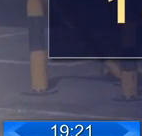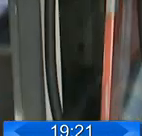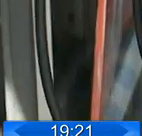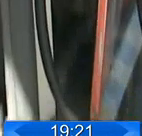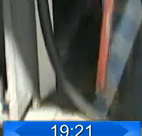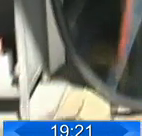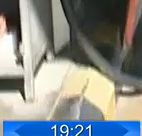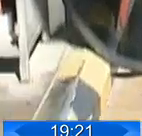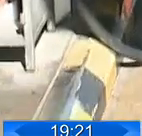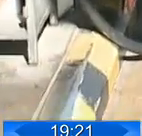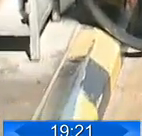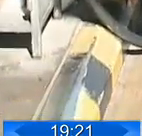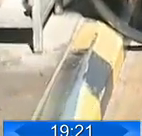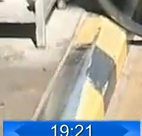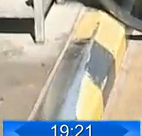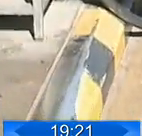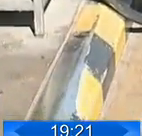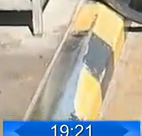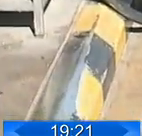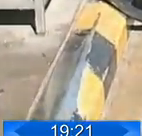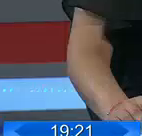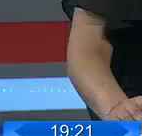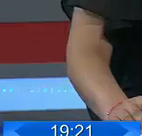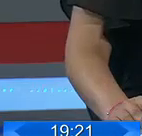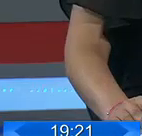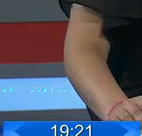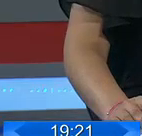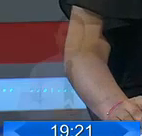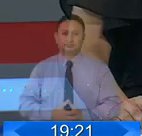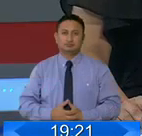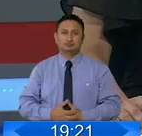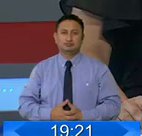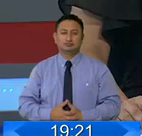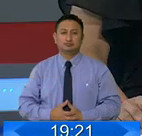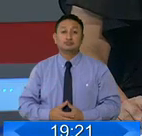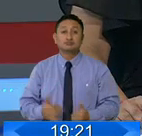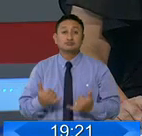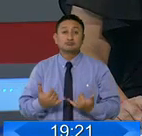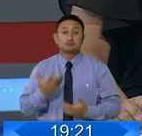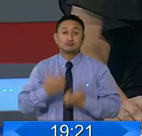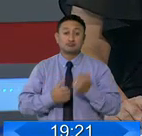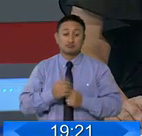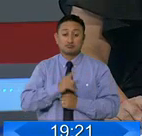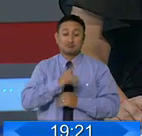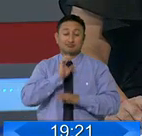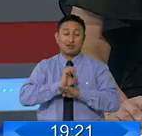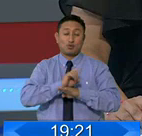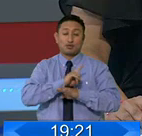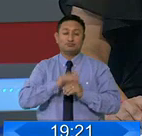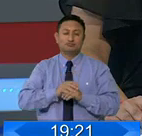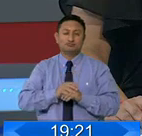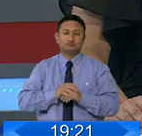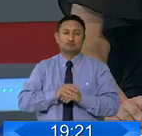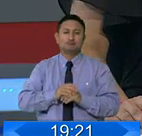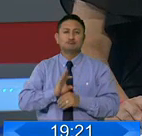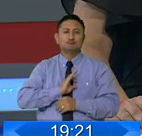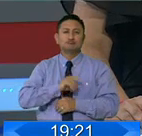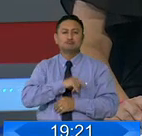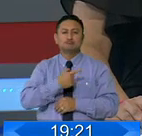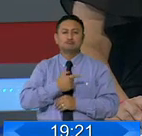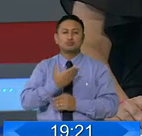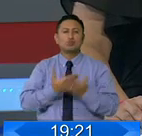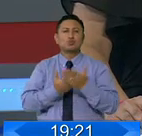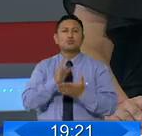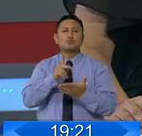1-800-56-58-786. En Quito informó Adriana Rojas. Frente a la situación que atraviesa el país, expertos plantean implementar un